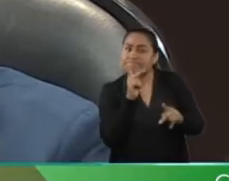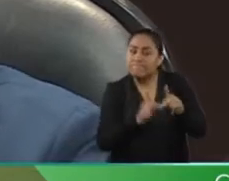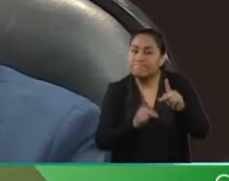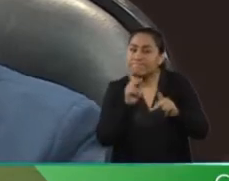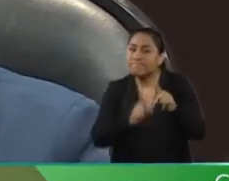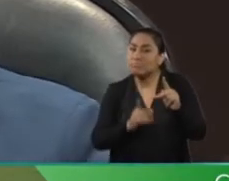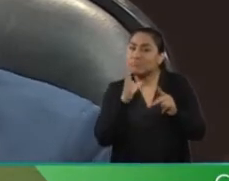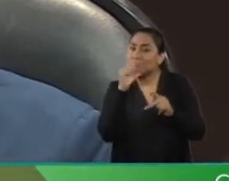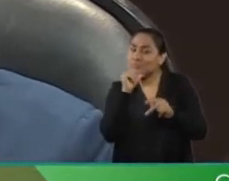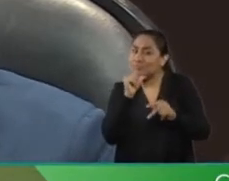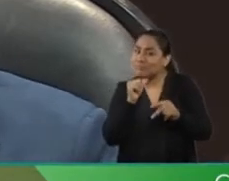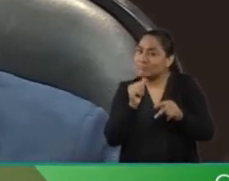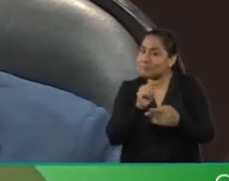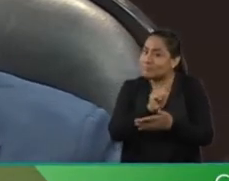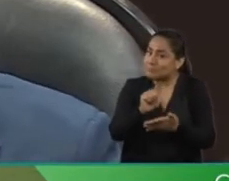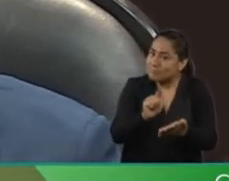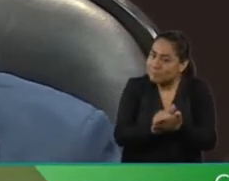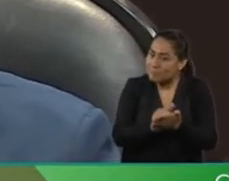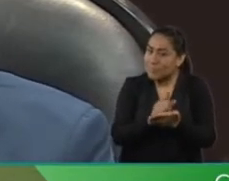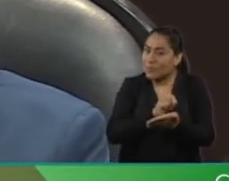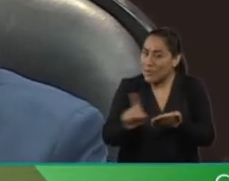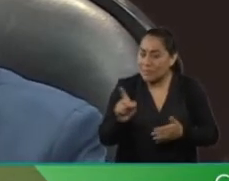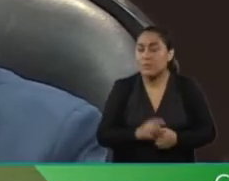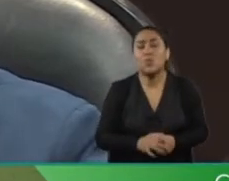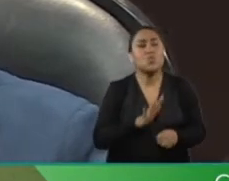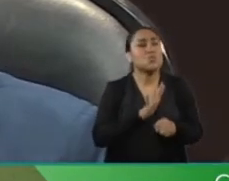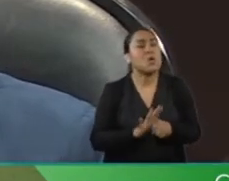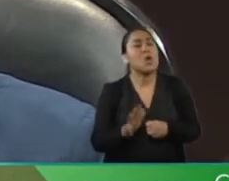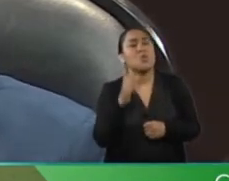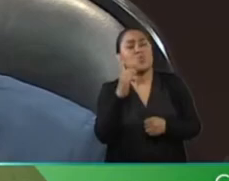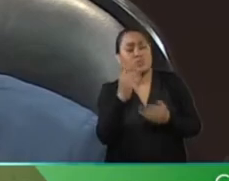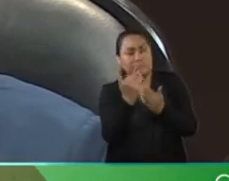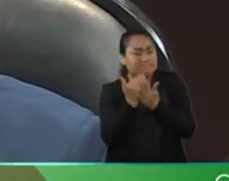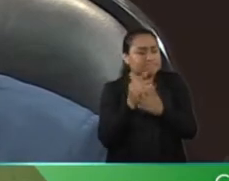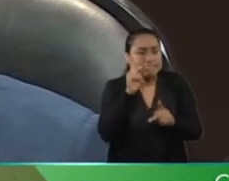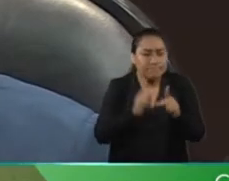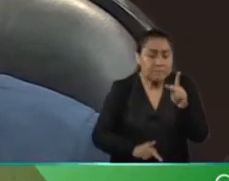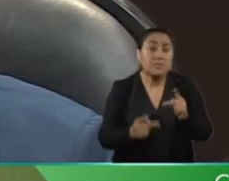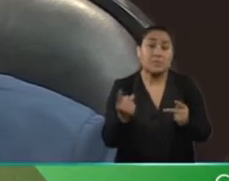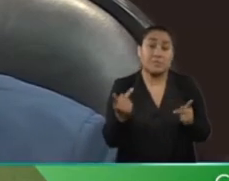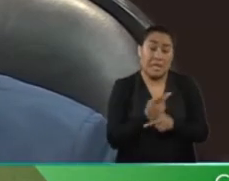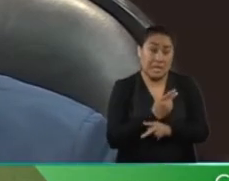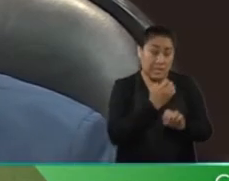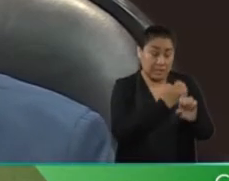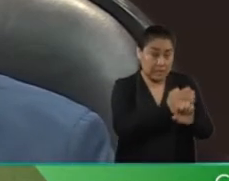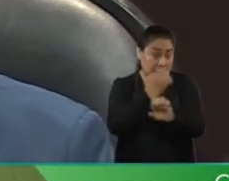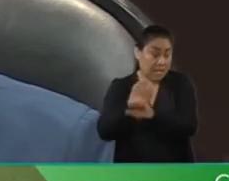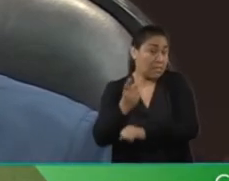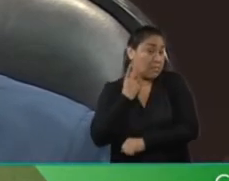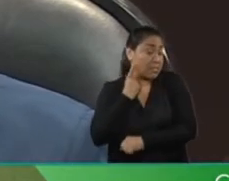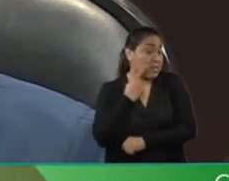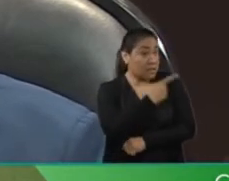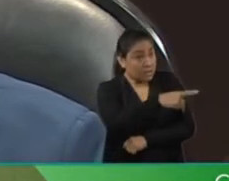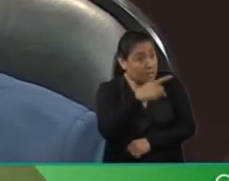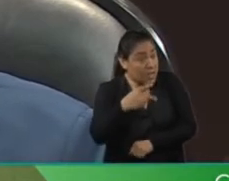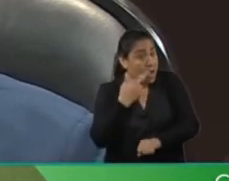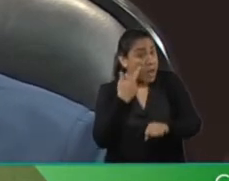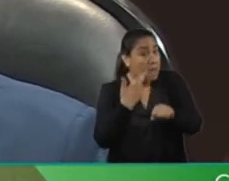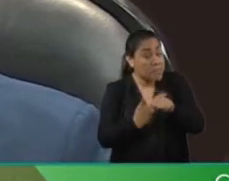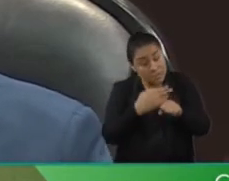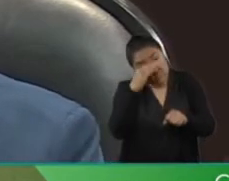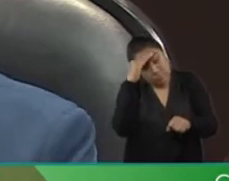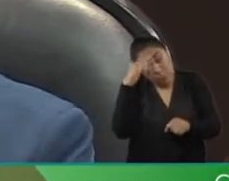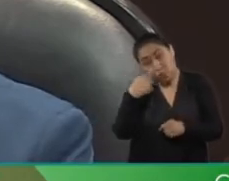este derecho. Uno de estos candados fue el dejar en manos de las legislaturas estatales la determinación de la